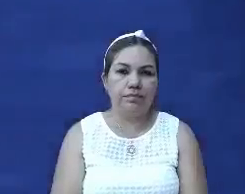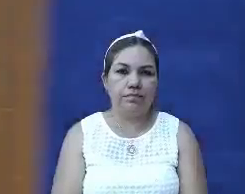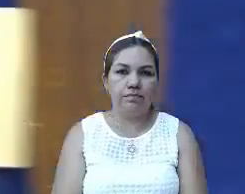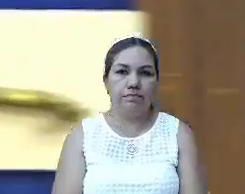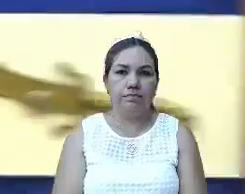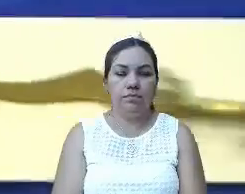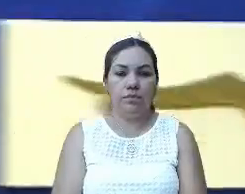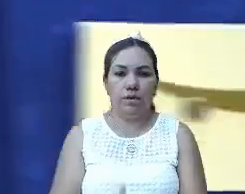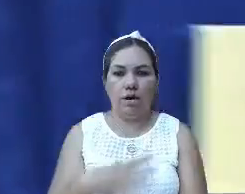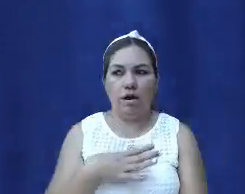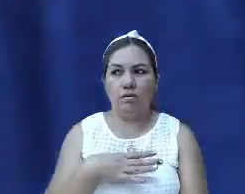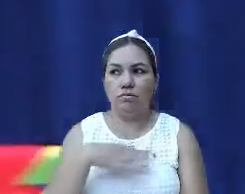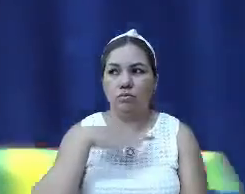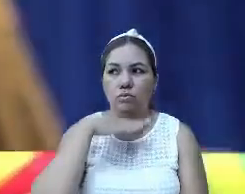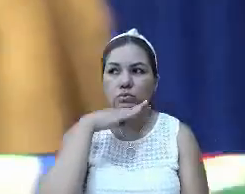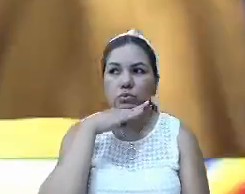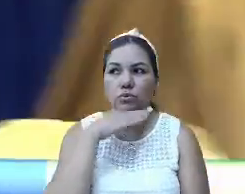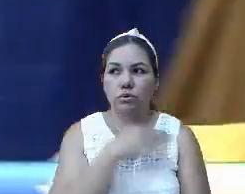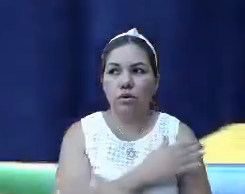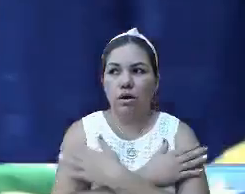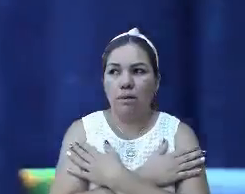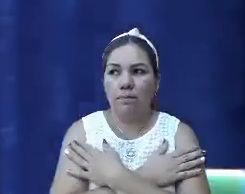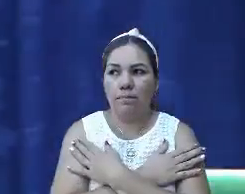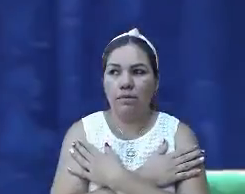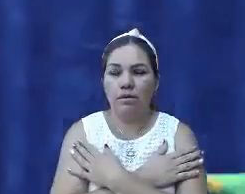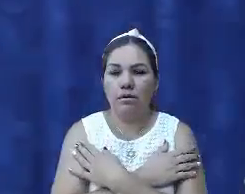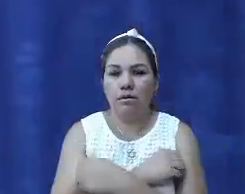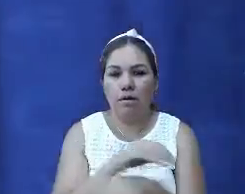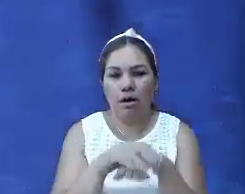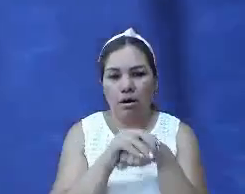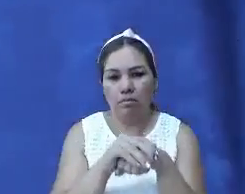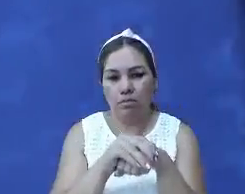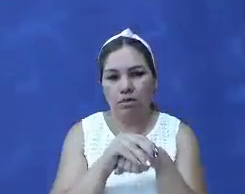Yo tengo varios amigos, amados, les cuento testimonio,